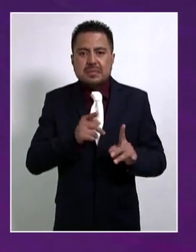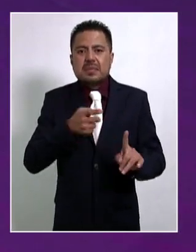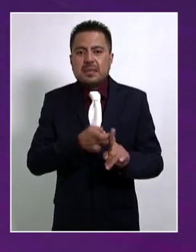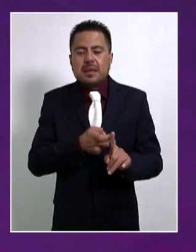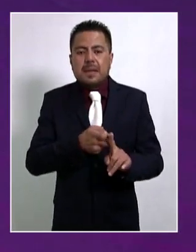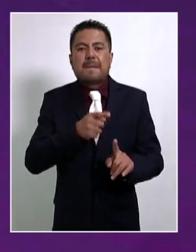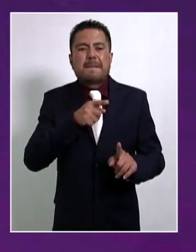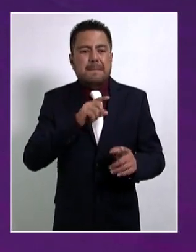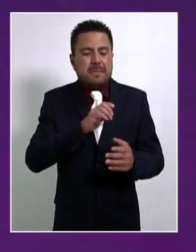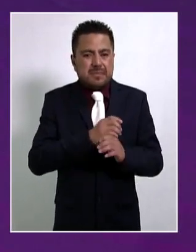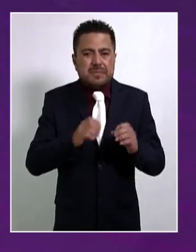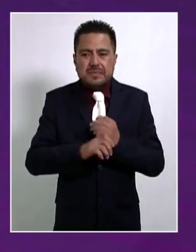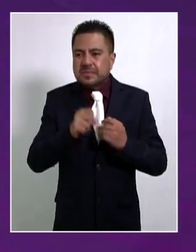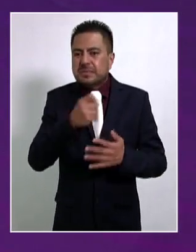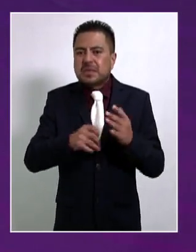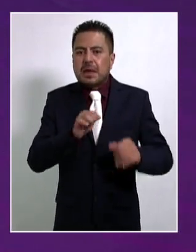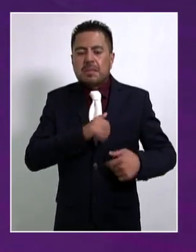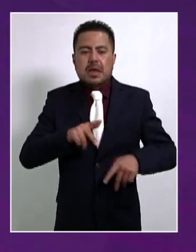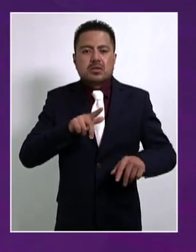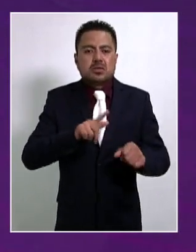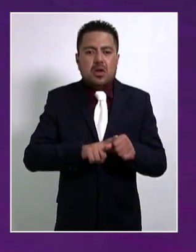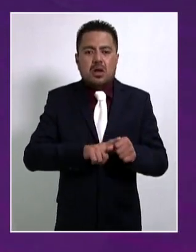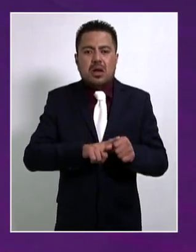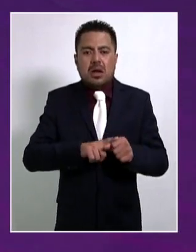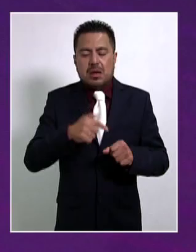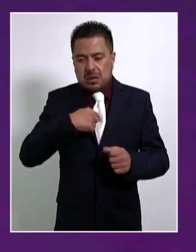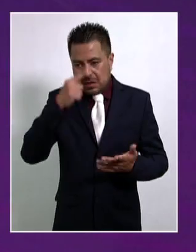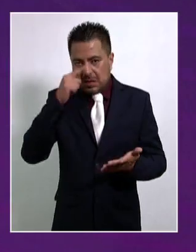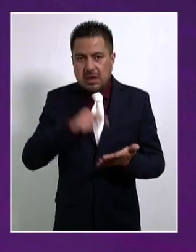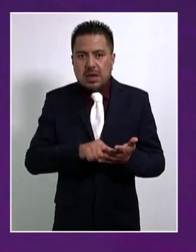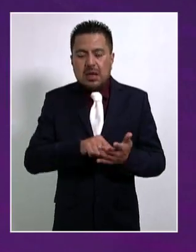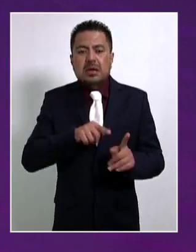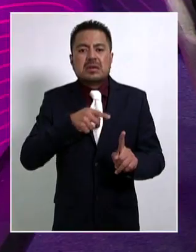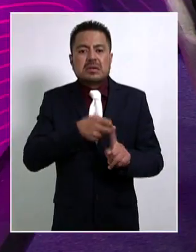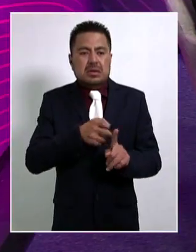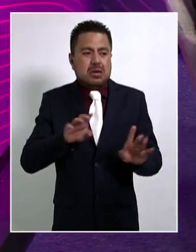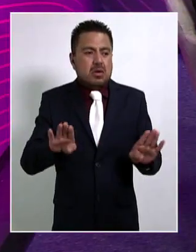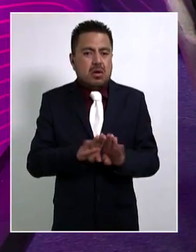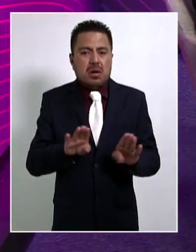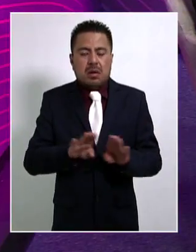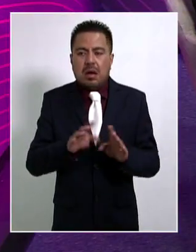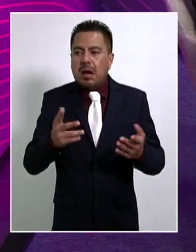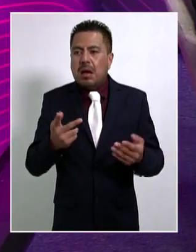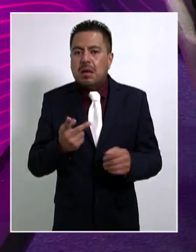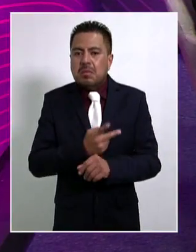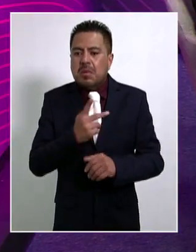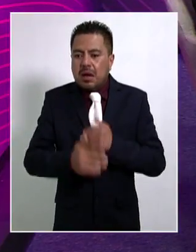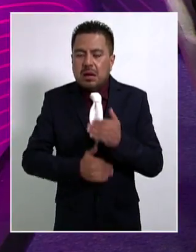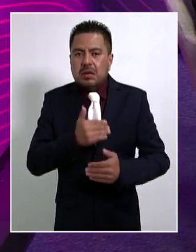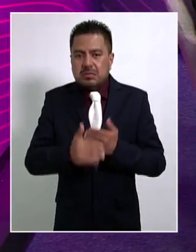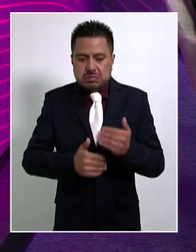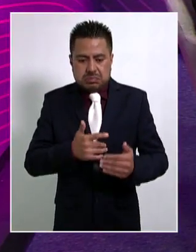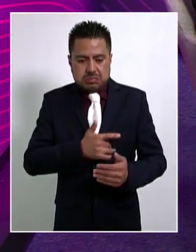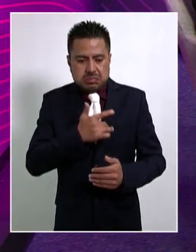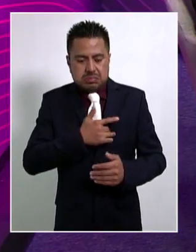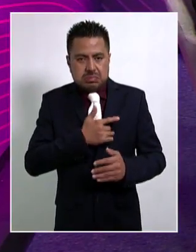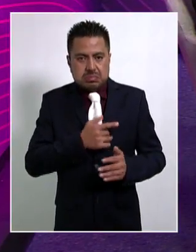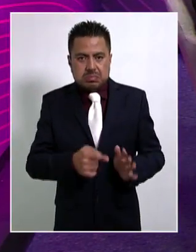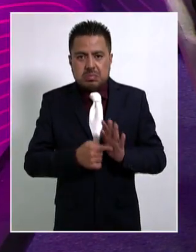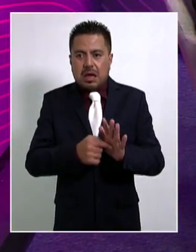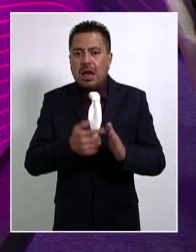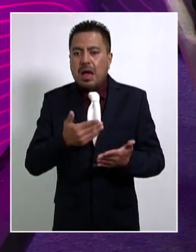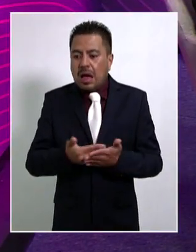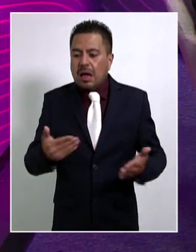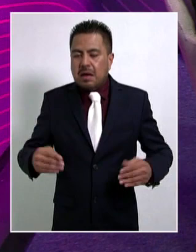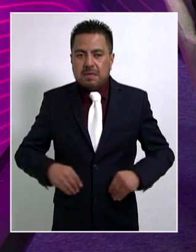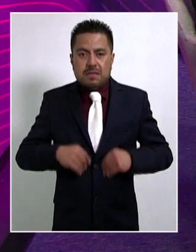estas cuestiones, por ejemplo, en lo personal yo creo que el acoso ha sido como un elemento que sí ha estado presente en mi